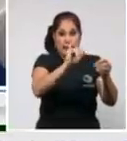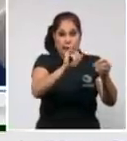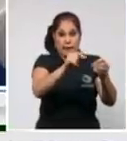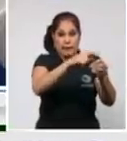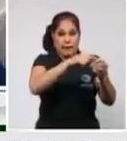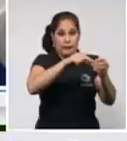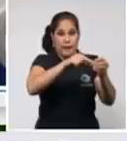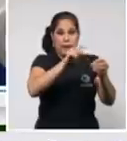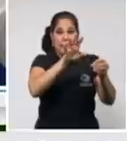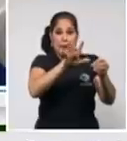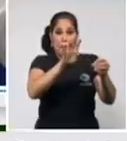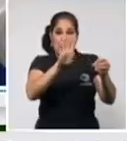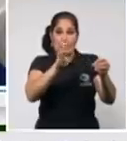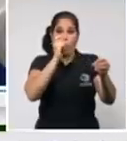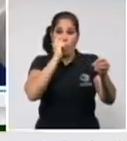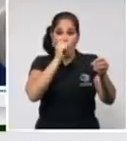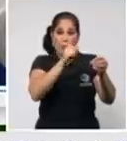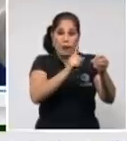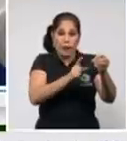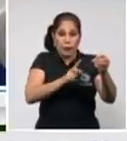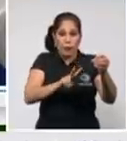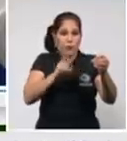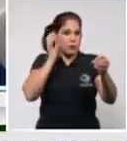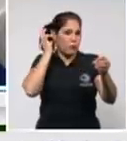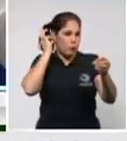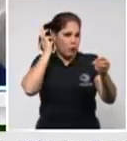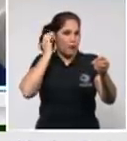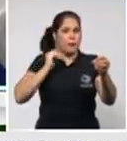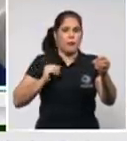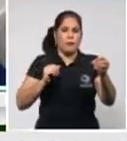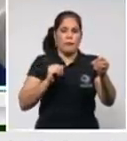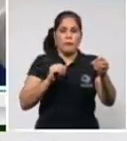son femeninas y se acumula un 49%.